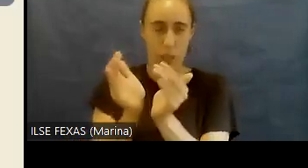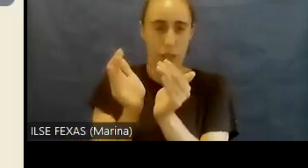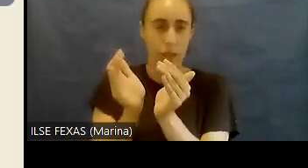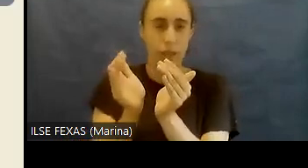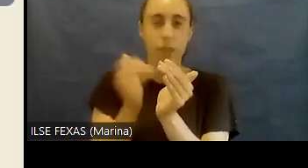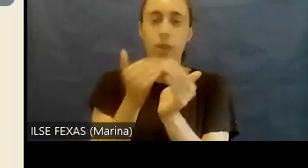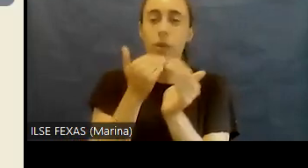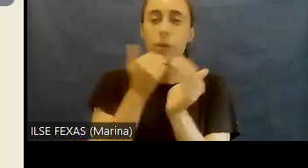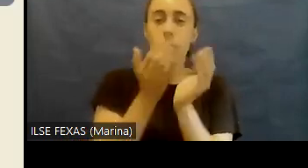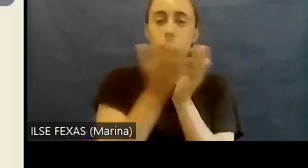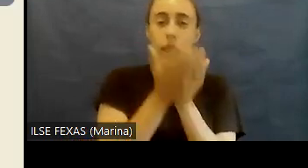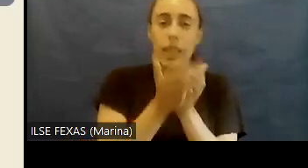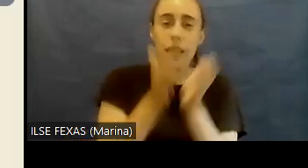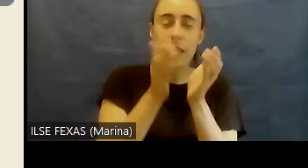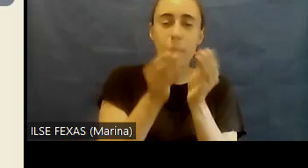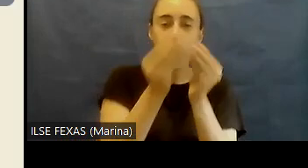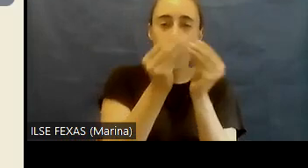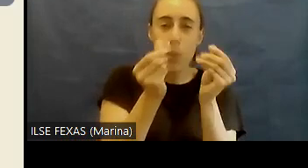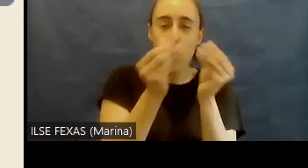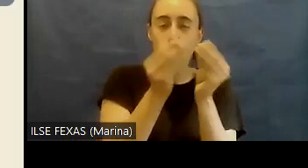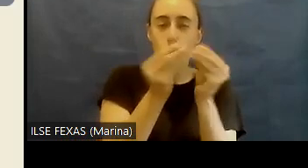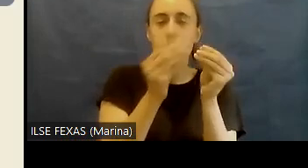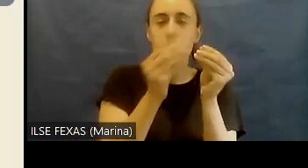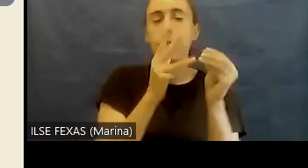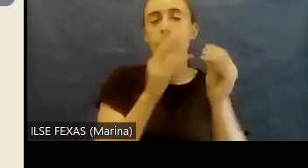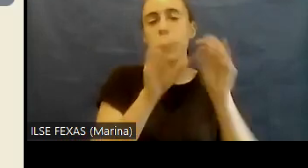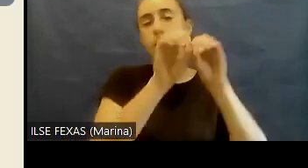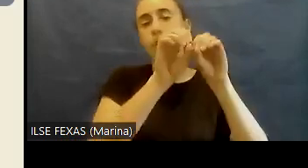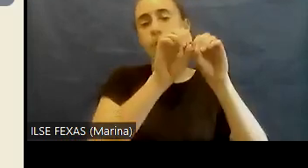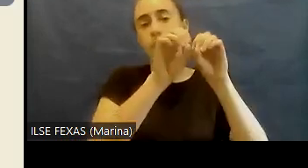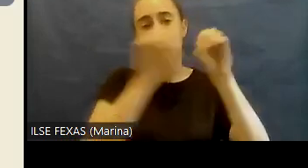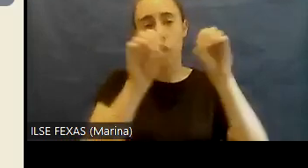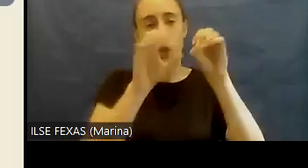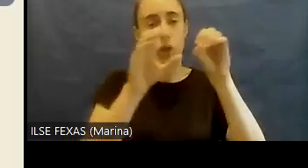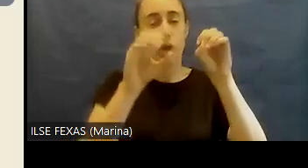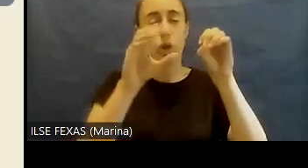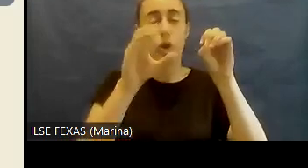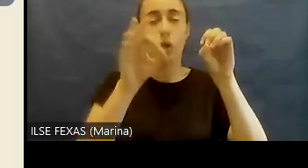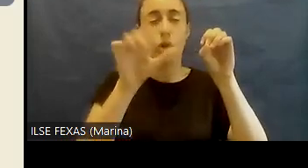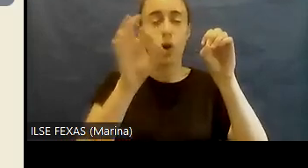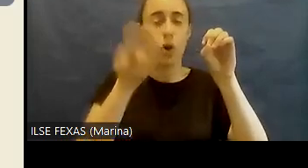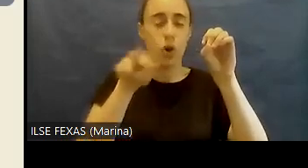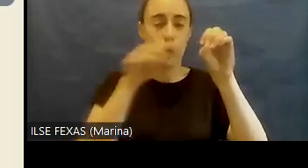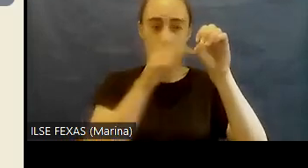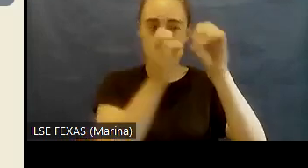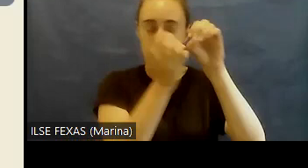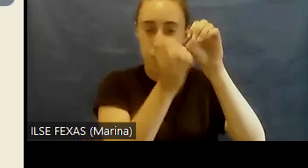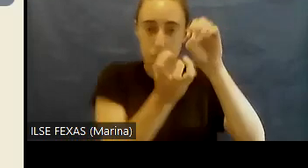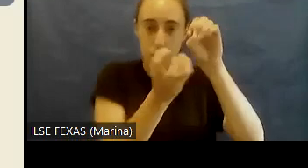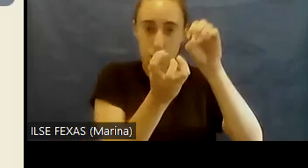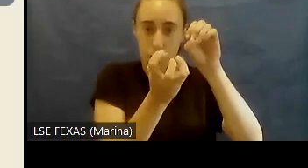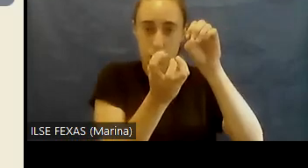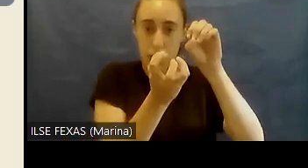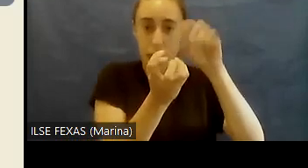pequeñas dilataciones a nivel de la mucosa, de la pared de la mucosa del colon. Pero el problema que podemos tener en